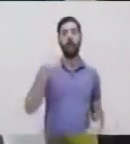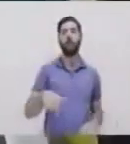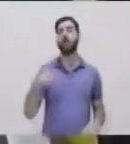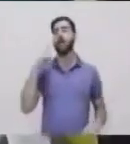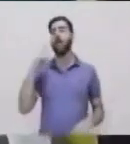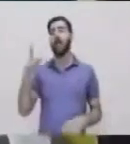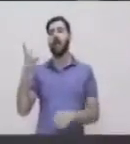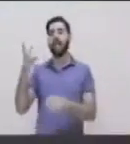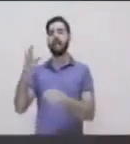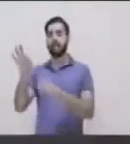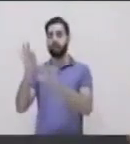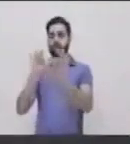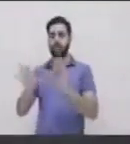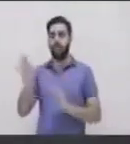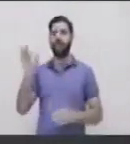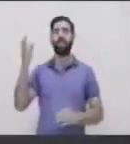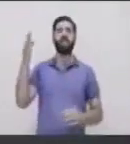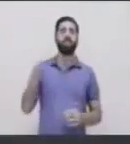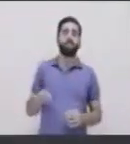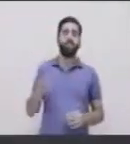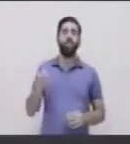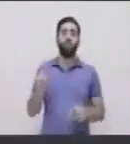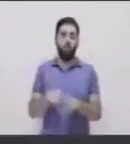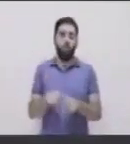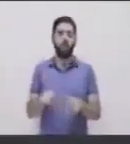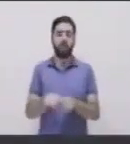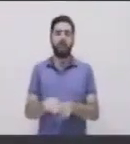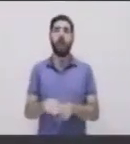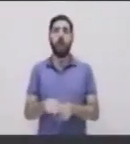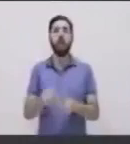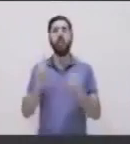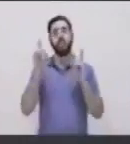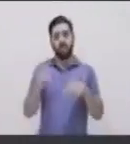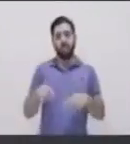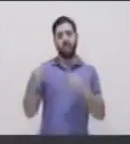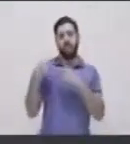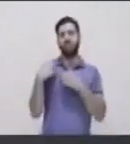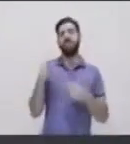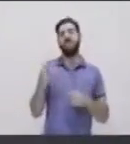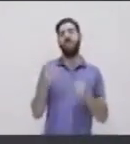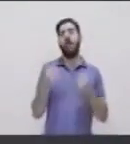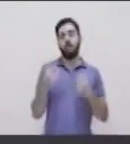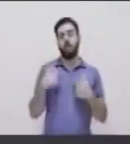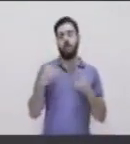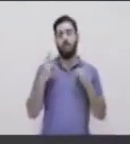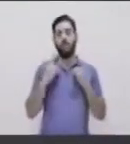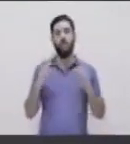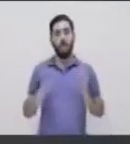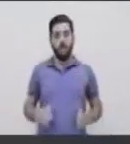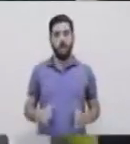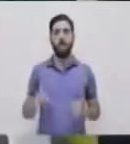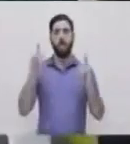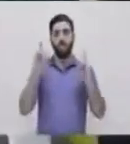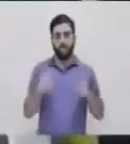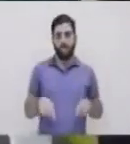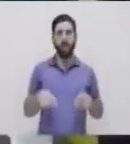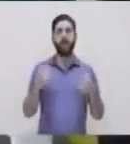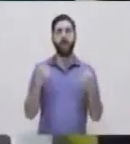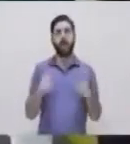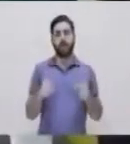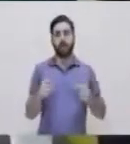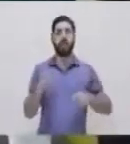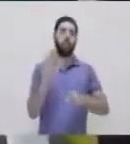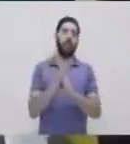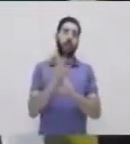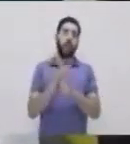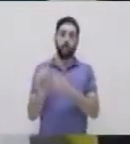artificial. Tiene que existir obligatoriamente intervención de un ser humano. El ser humano. ¿Verdad? Sí, pues cuando lo